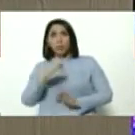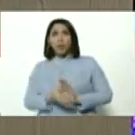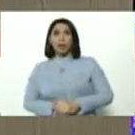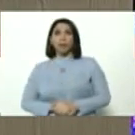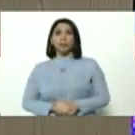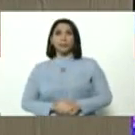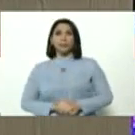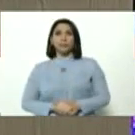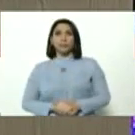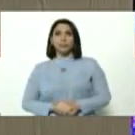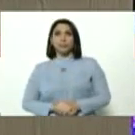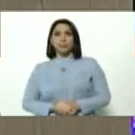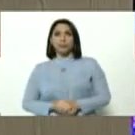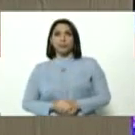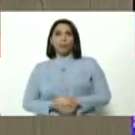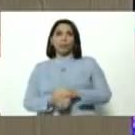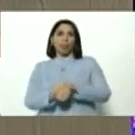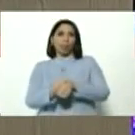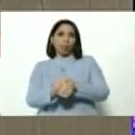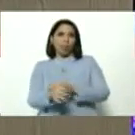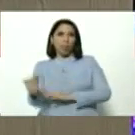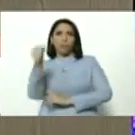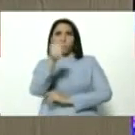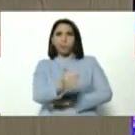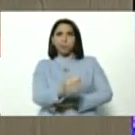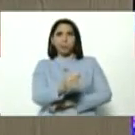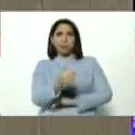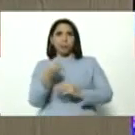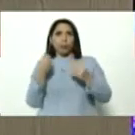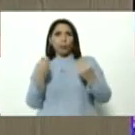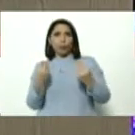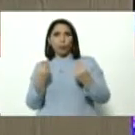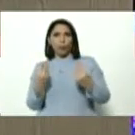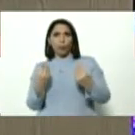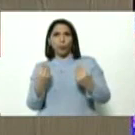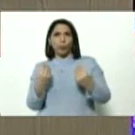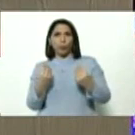la lentitud y la indolencia con la que Donald Trump trató